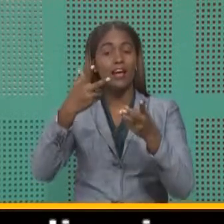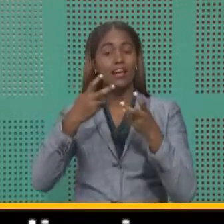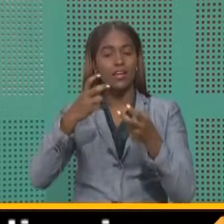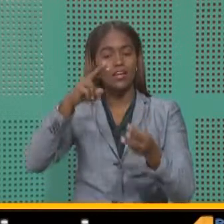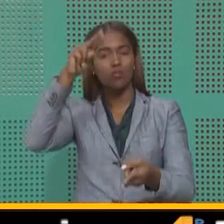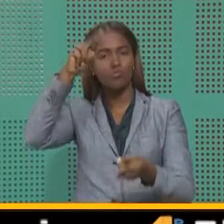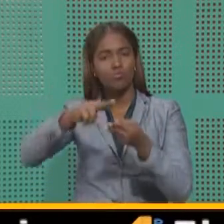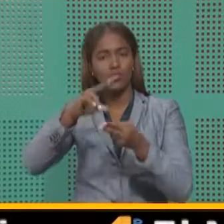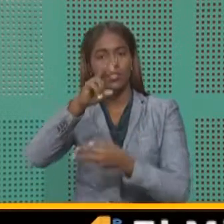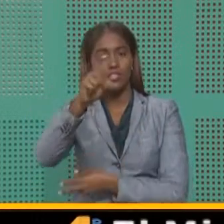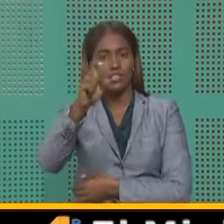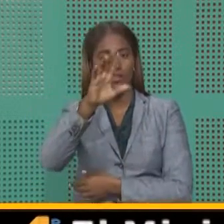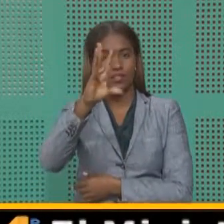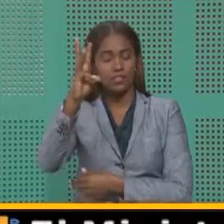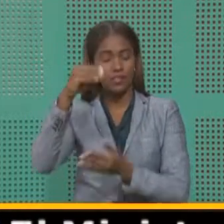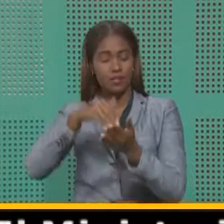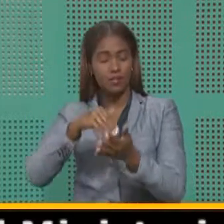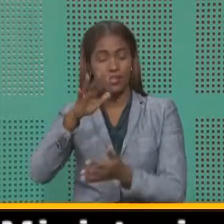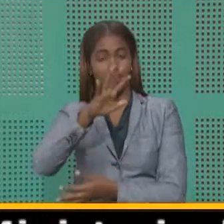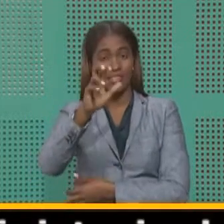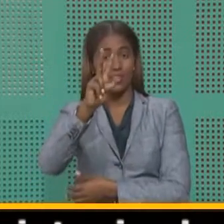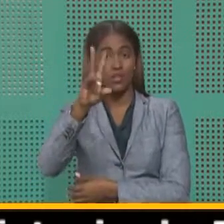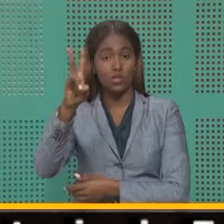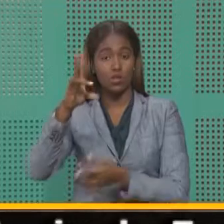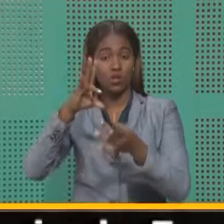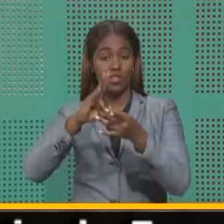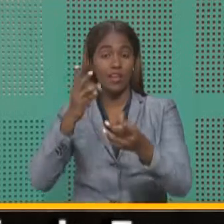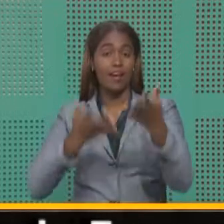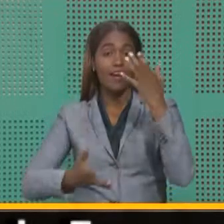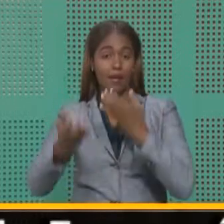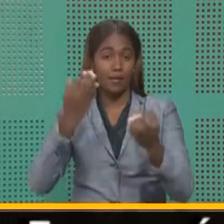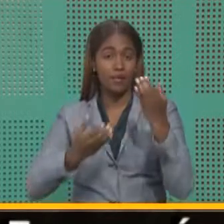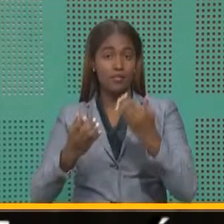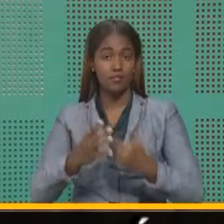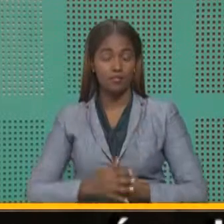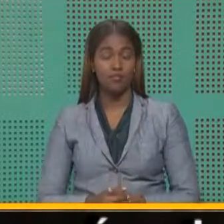157 mil 552 toneladas de carbono